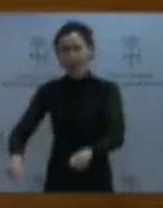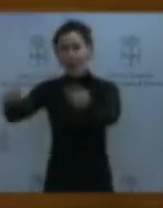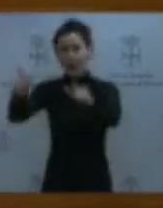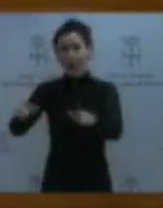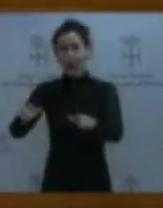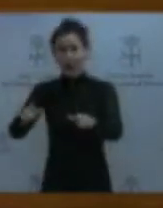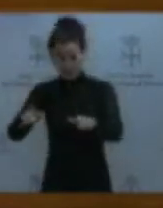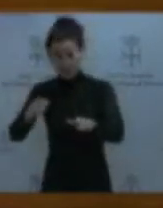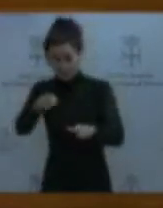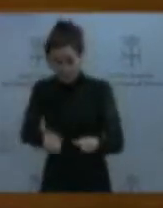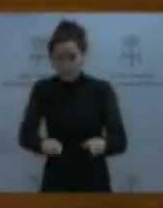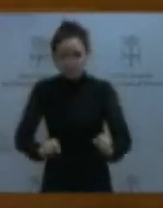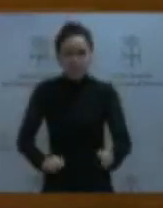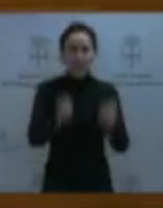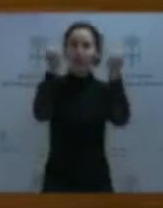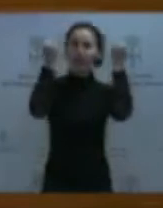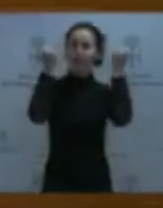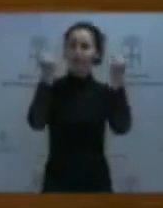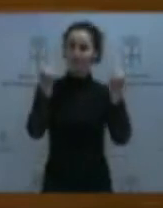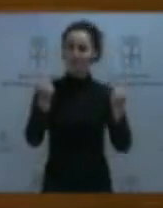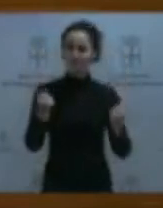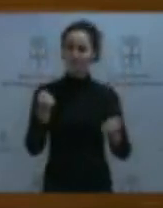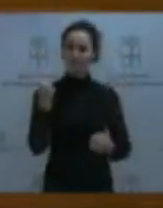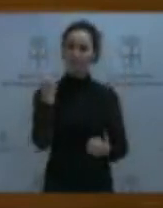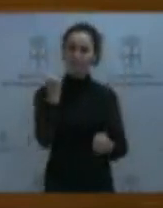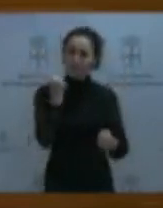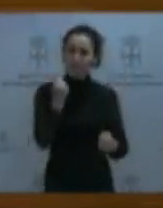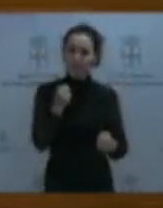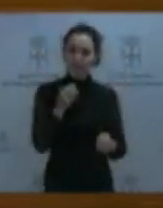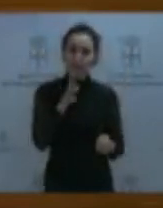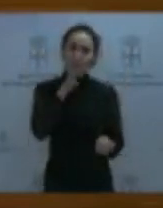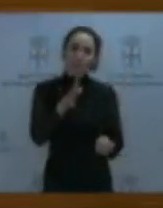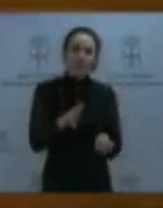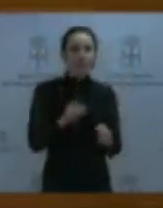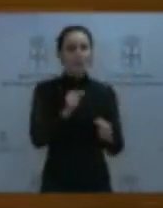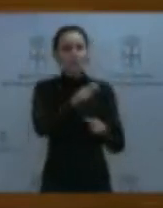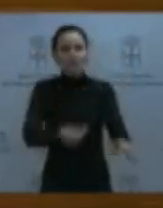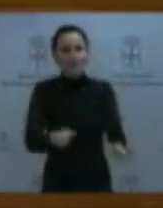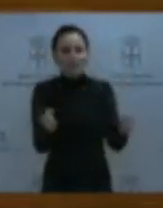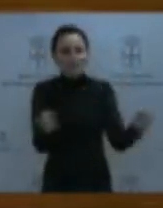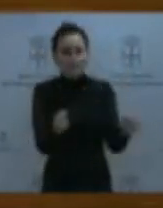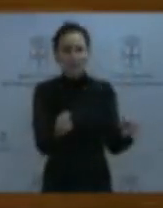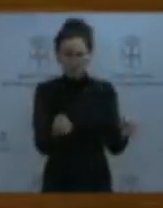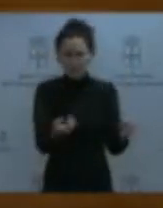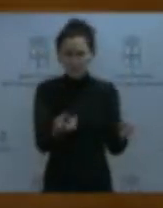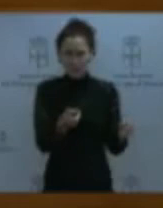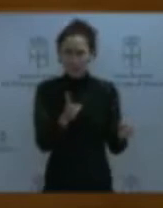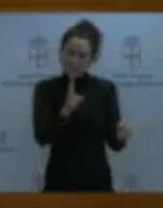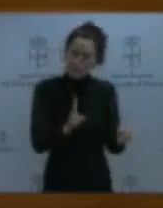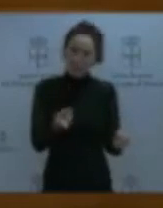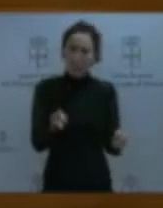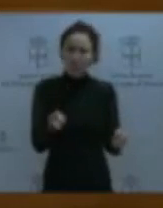que se ha beneficiado del frío de la gente. Fíjese, usted que no me habla de los camiones, en el caso